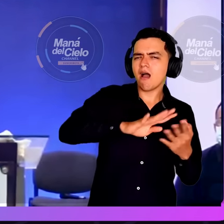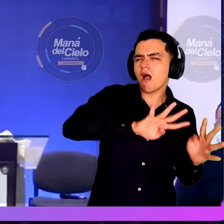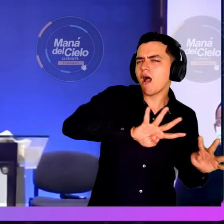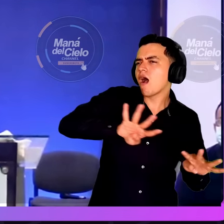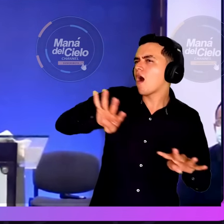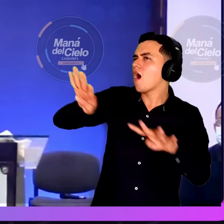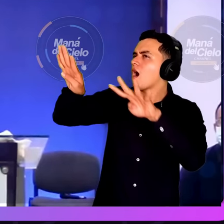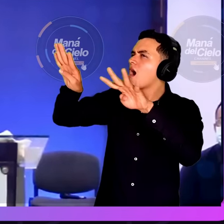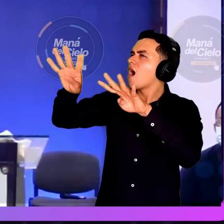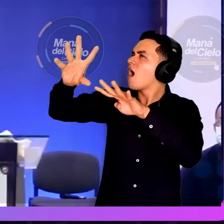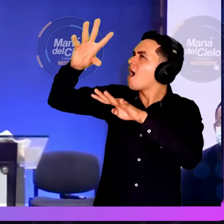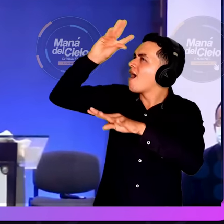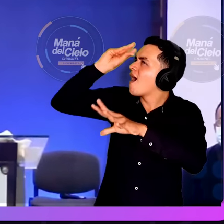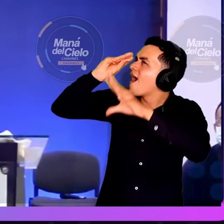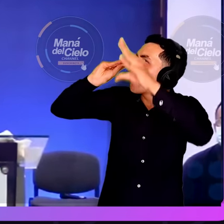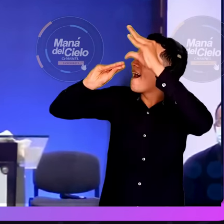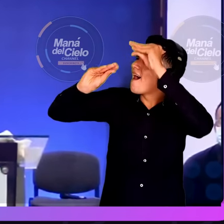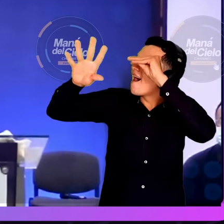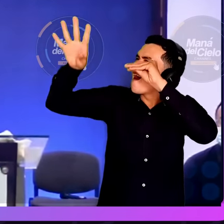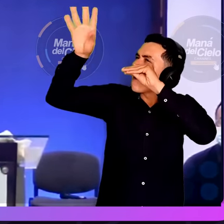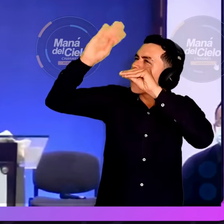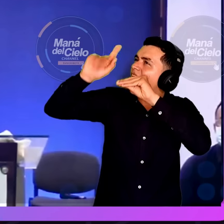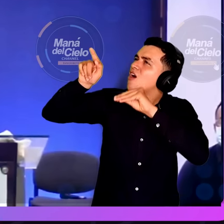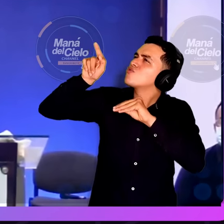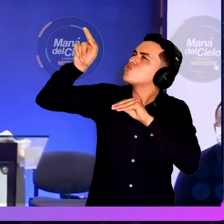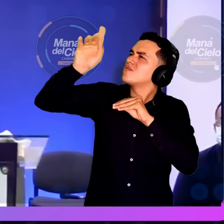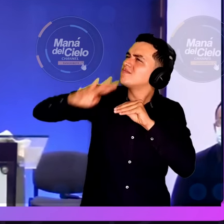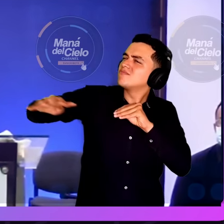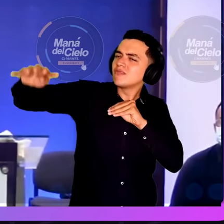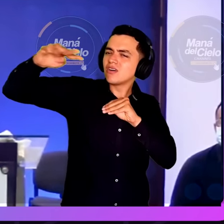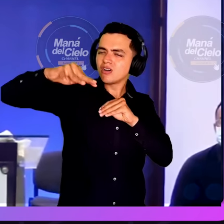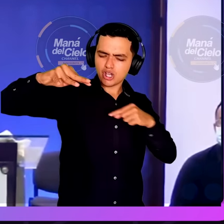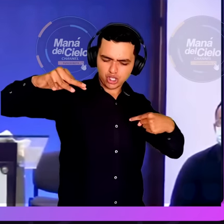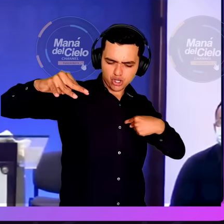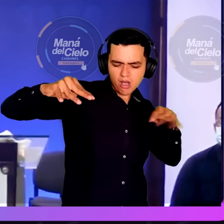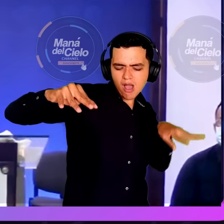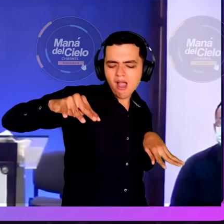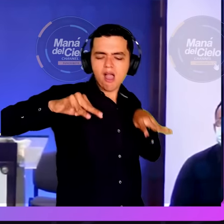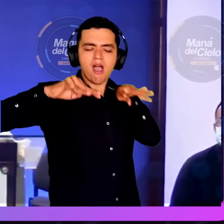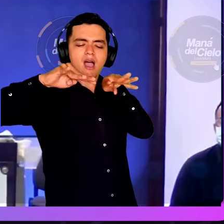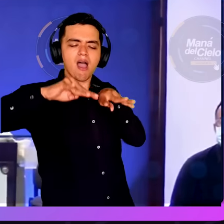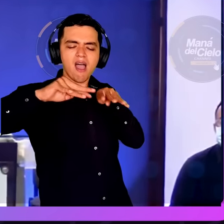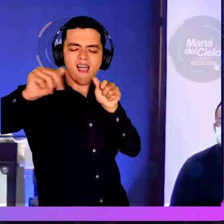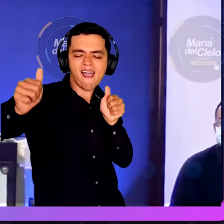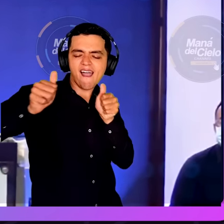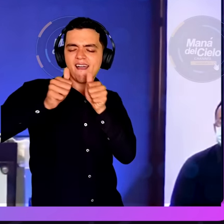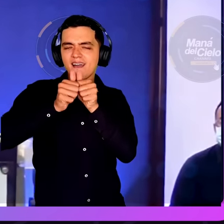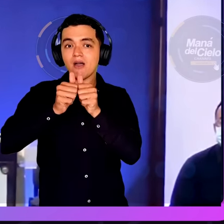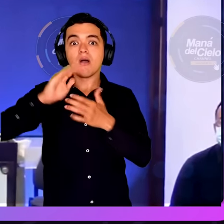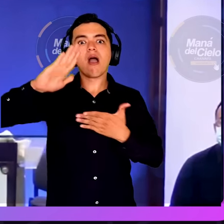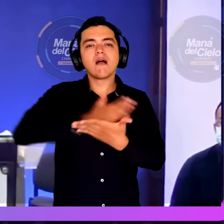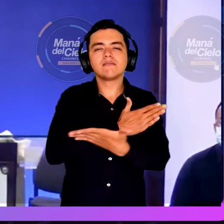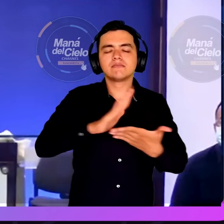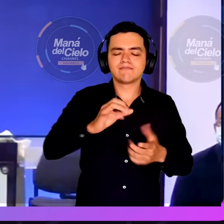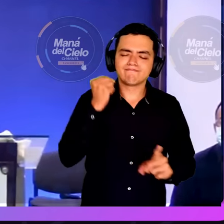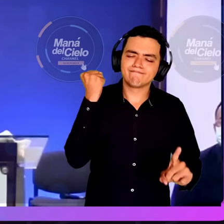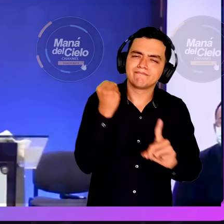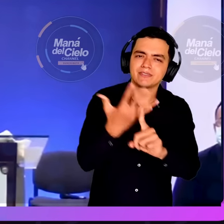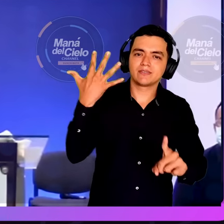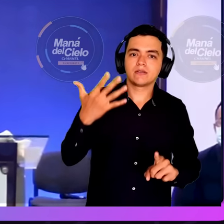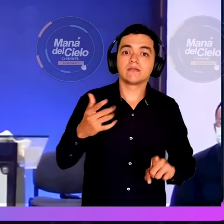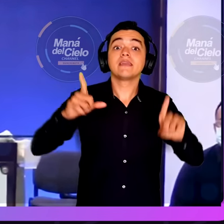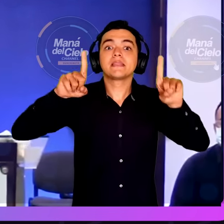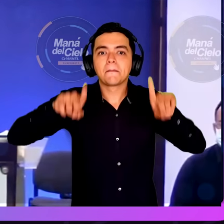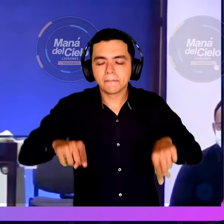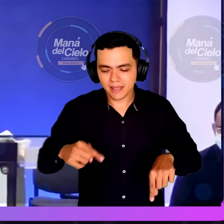es decir: yo te adoro, yo te amo, tú eres lo más grande, tú eres lo más hermoso, tú eres mi Señor. Señor,